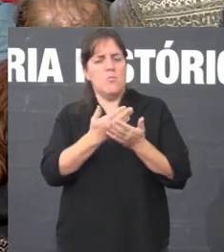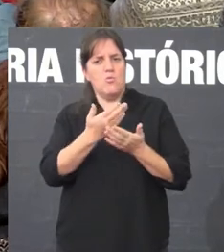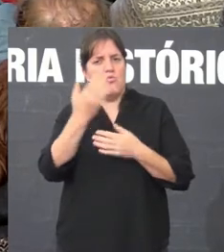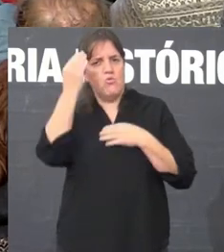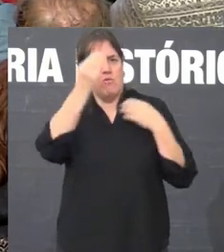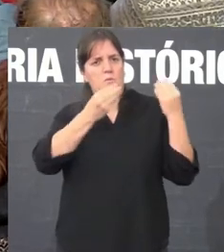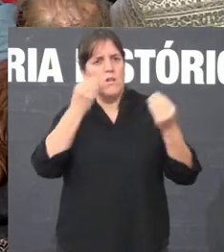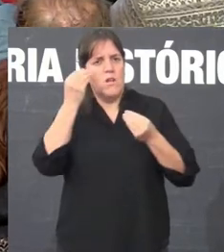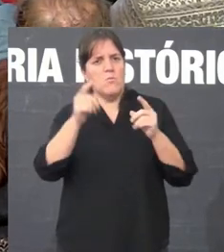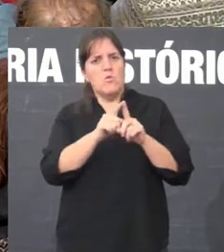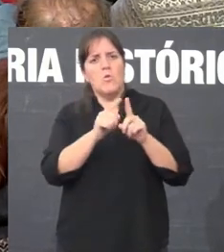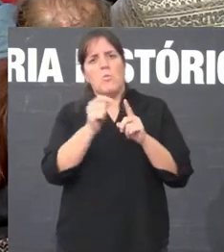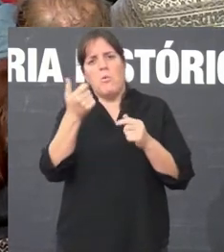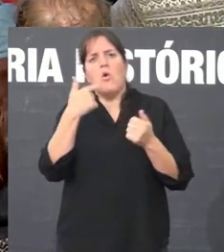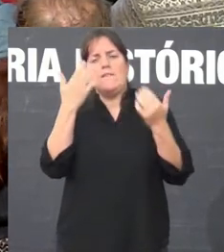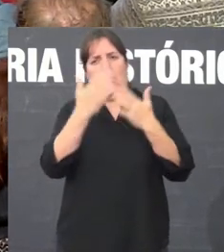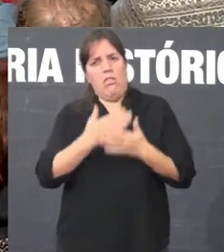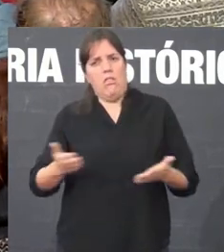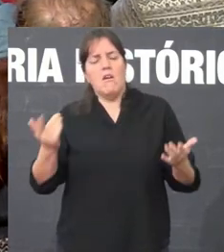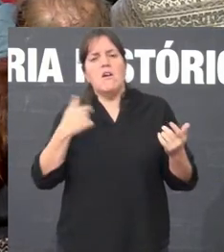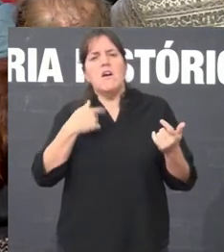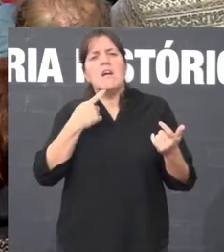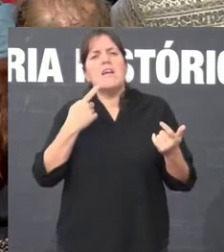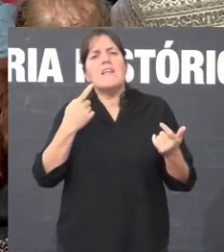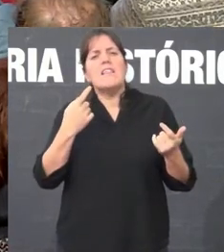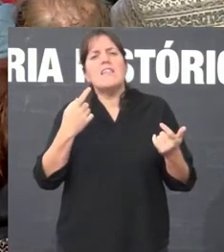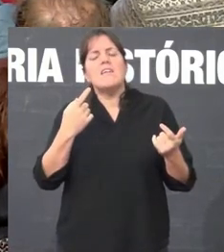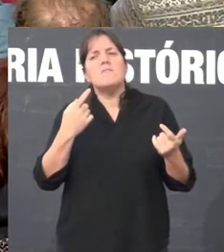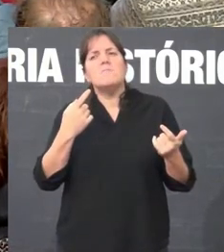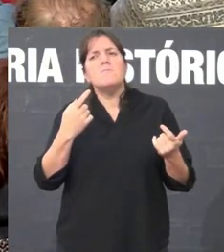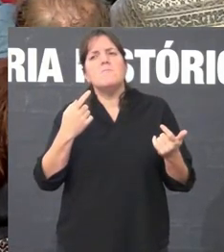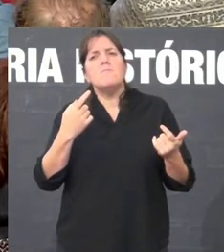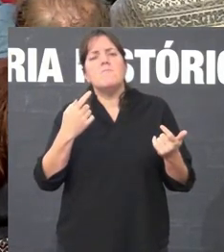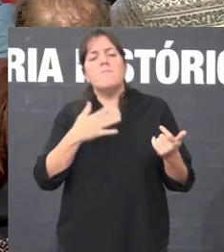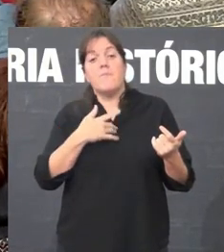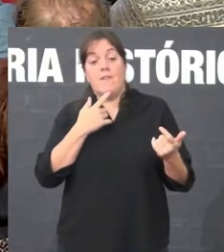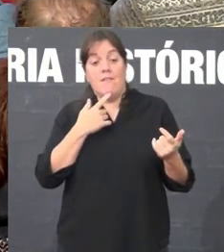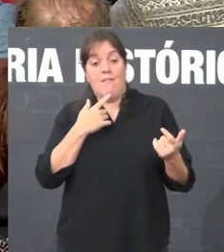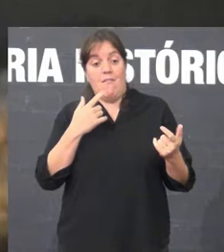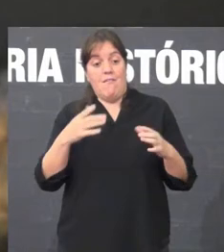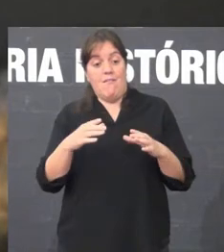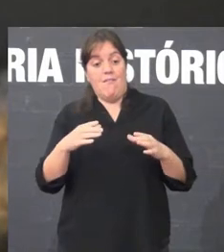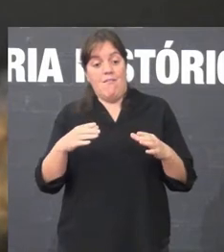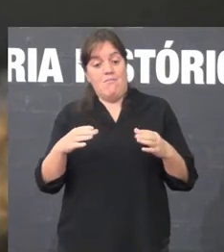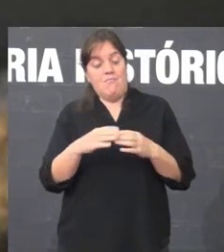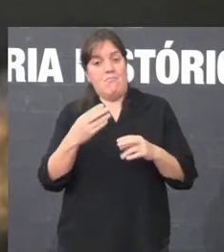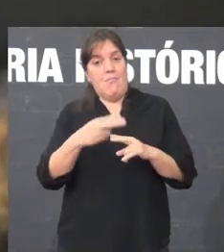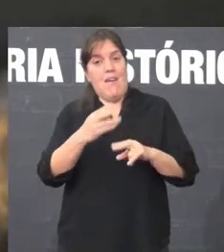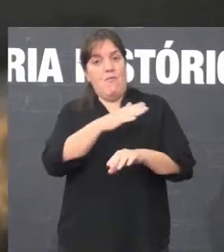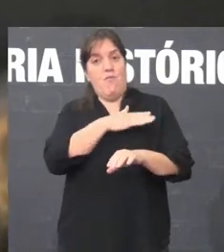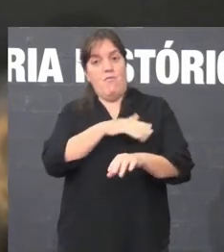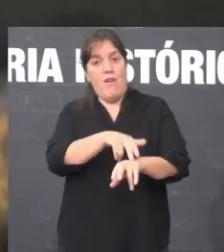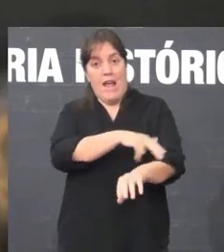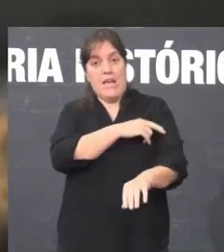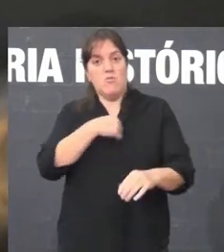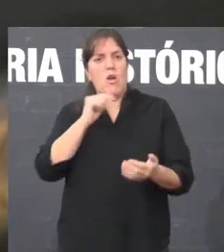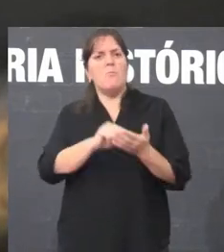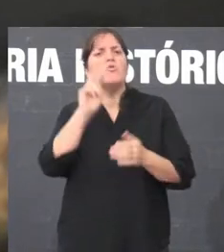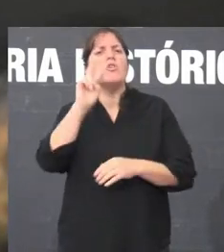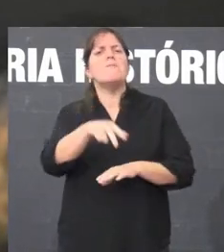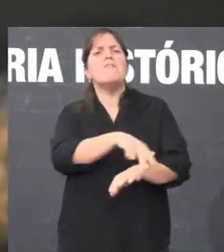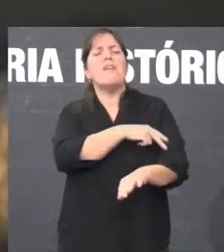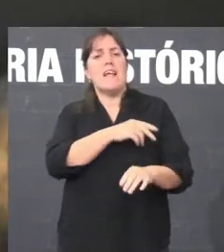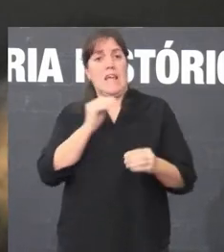maneira moi sucinta, que é en que medida pois o franquismo está presente, non? A visión do franquismo que ten a